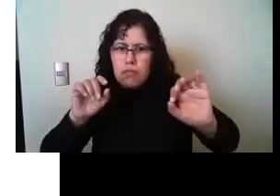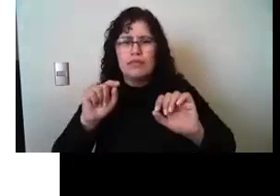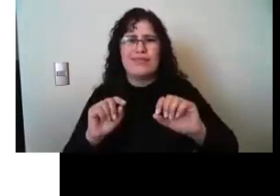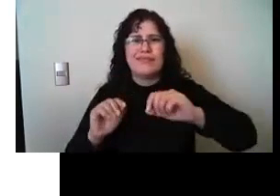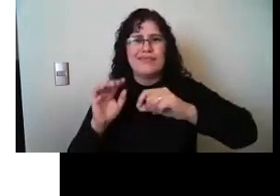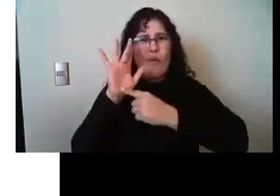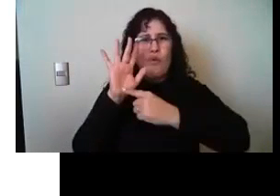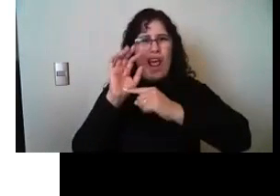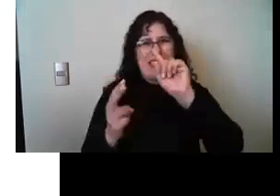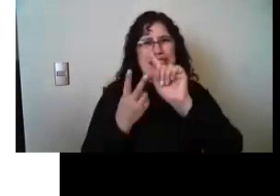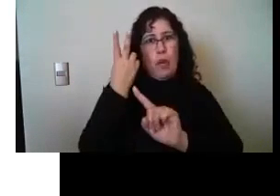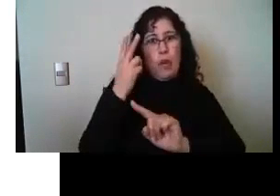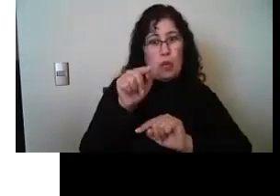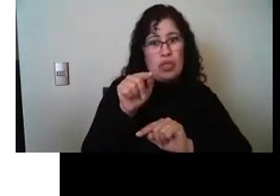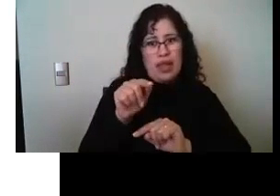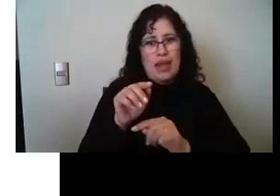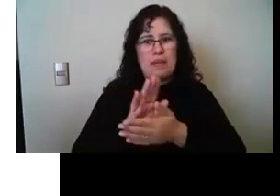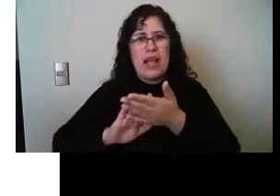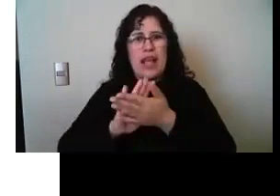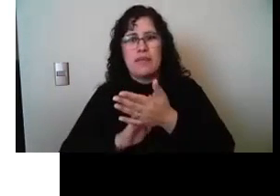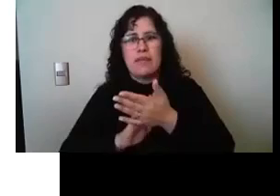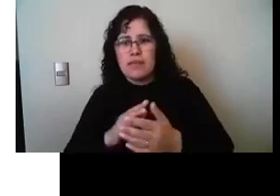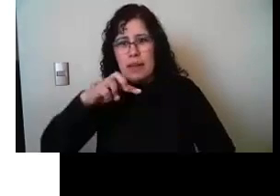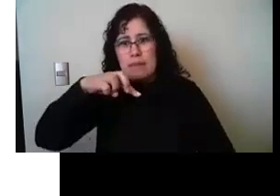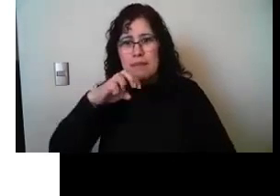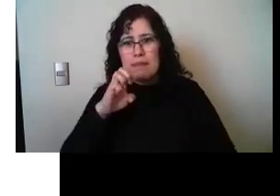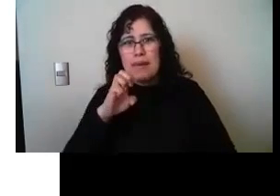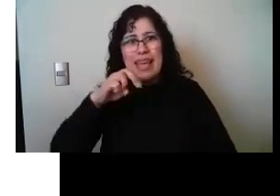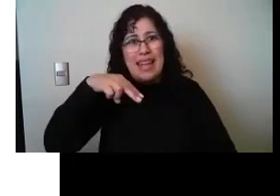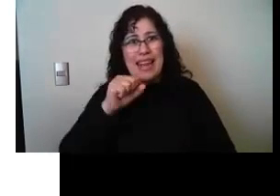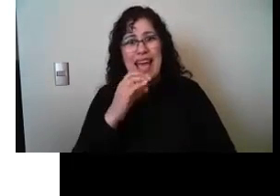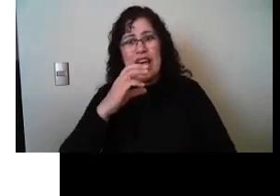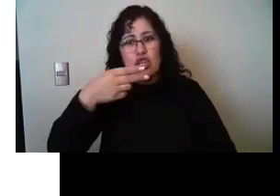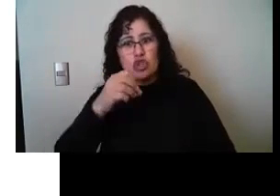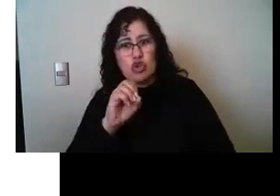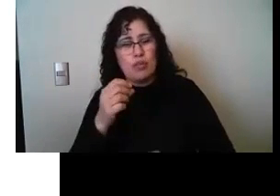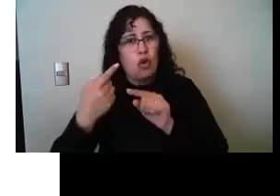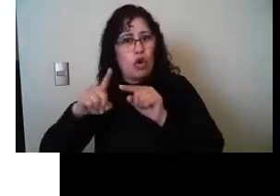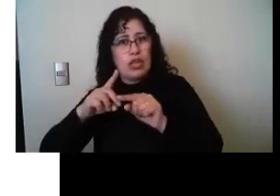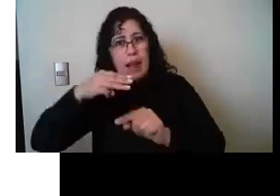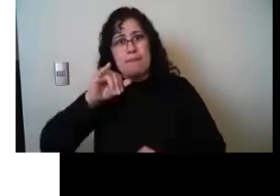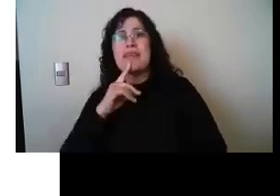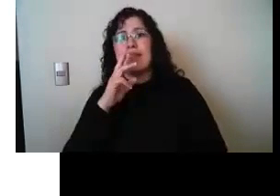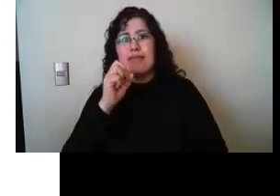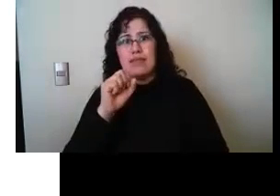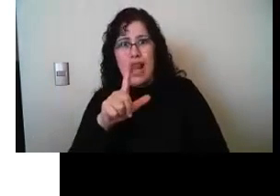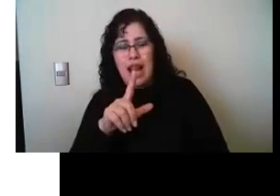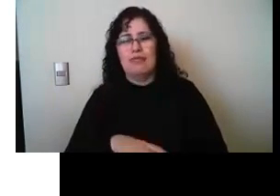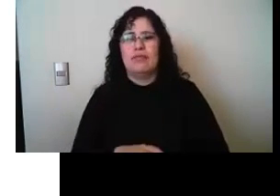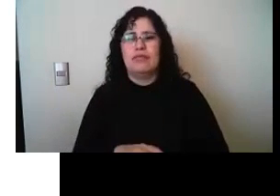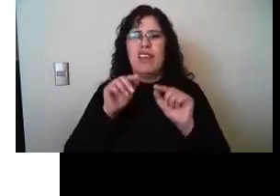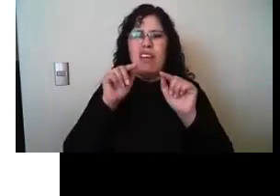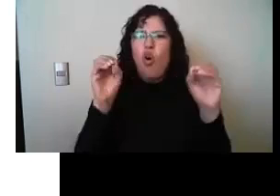de esta vía, como son las células en penacho y las células mitrales, conocidas también como células